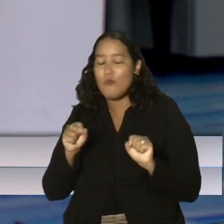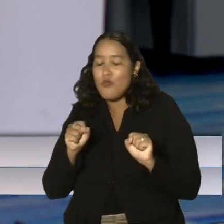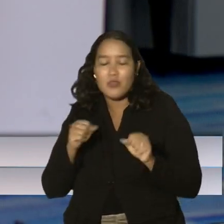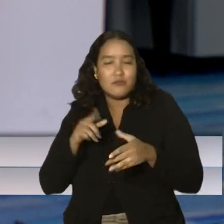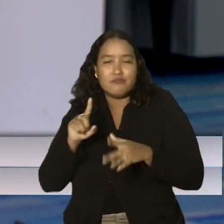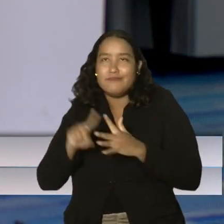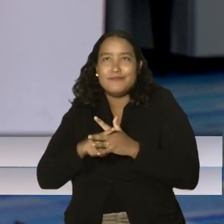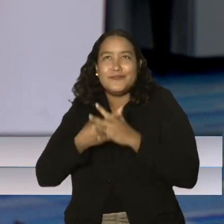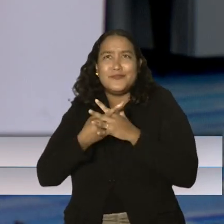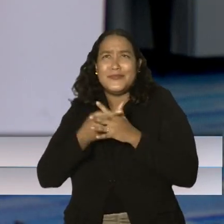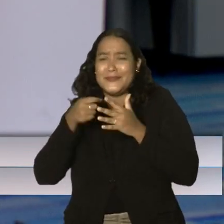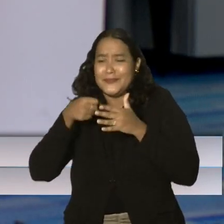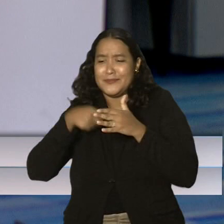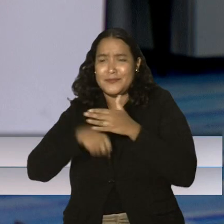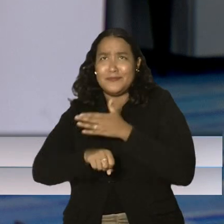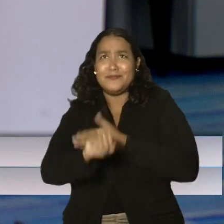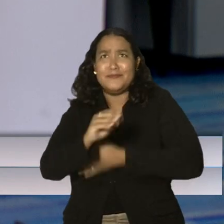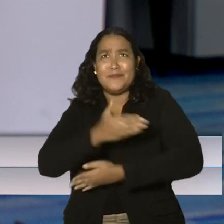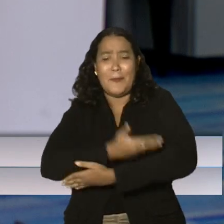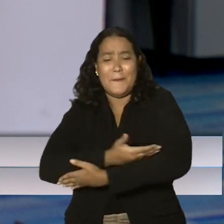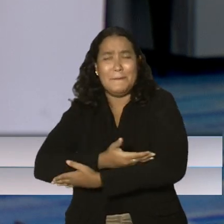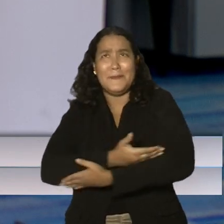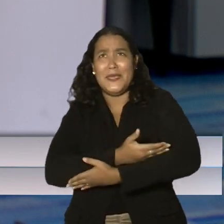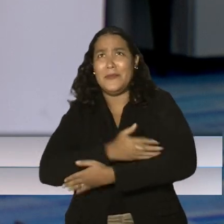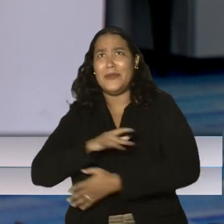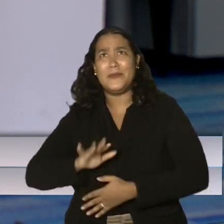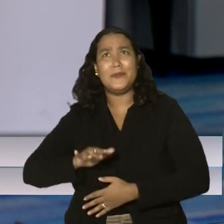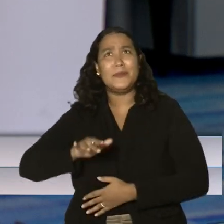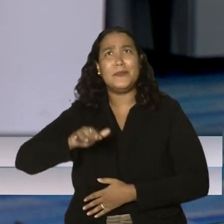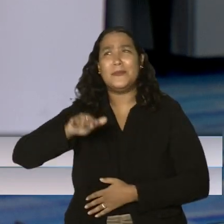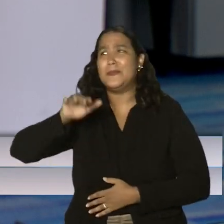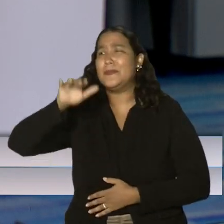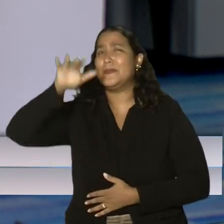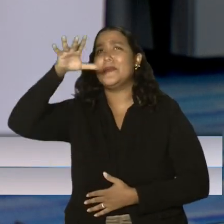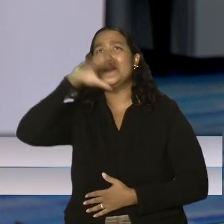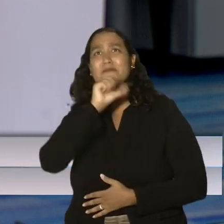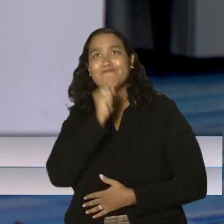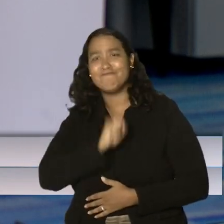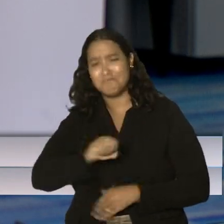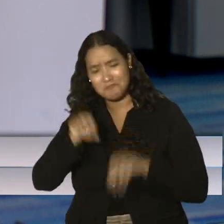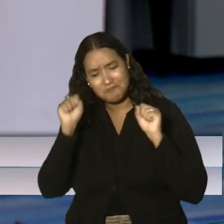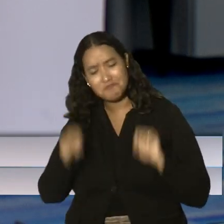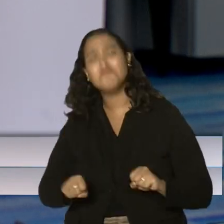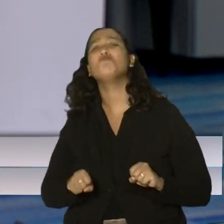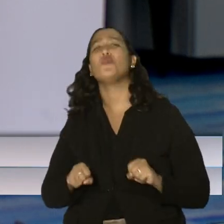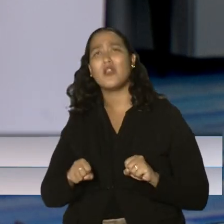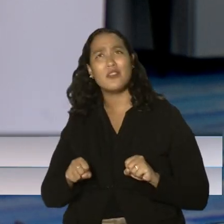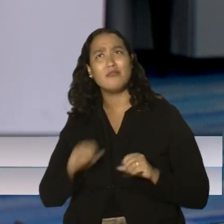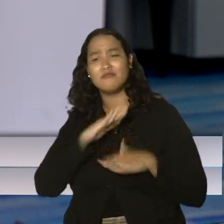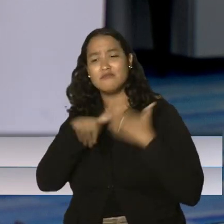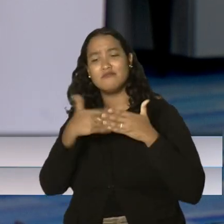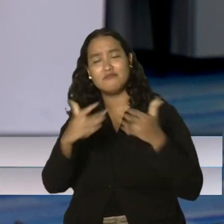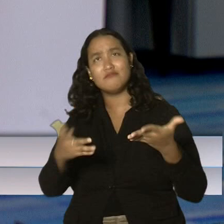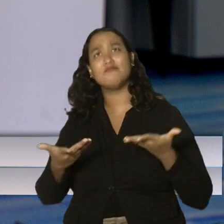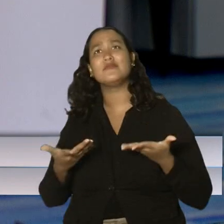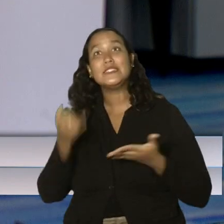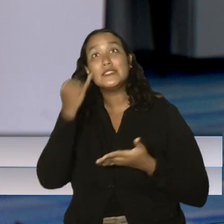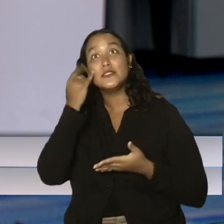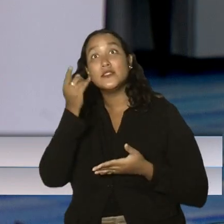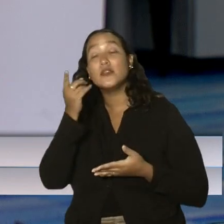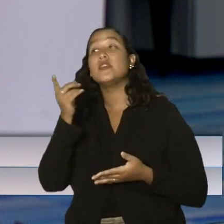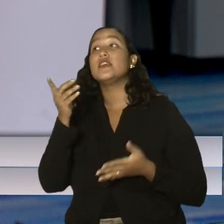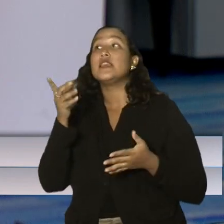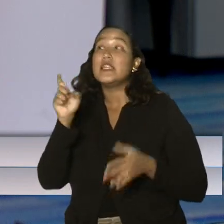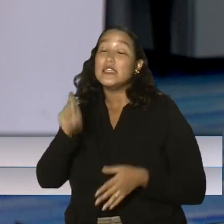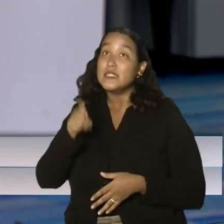yoga hasta envejecientes hay diferentes modalidades y se adapta todos son bienvenidos si necesitas apoyo adulto o o